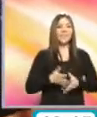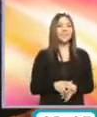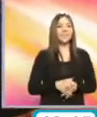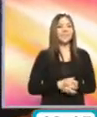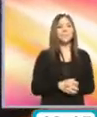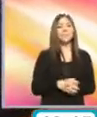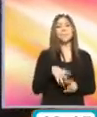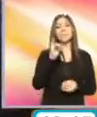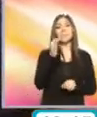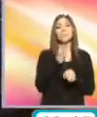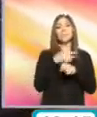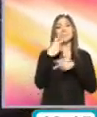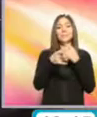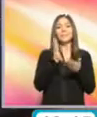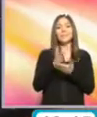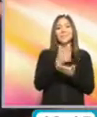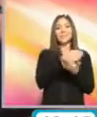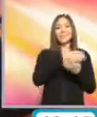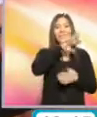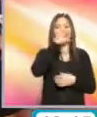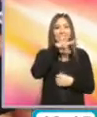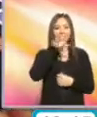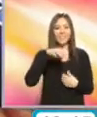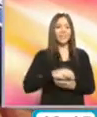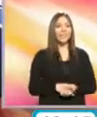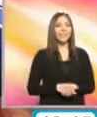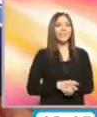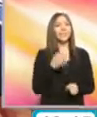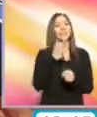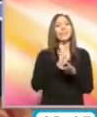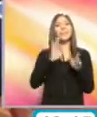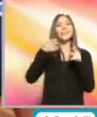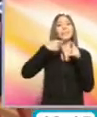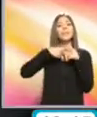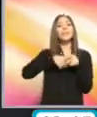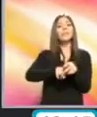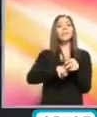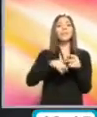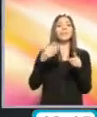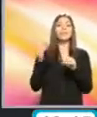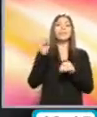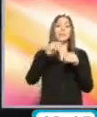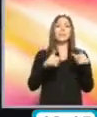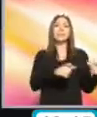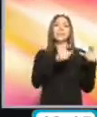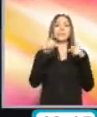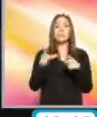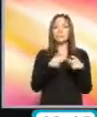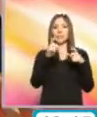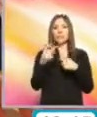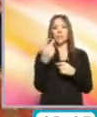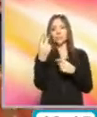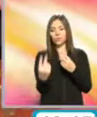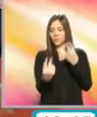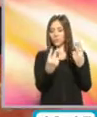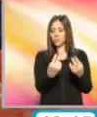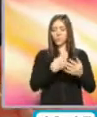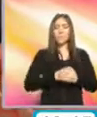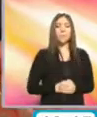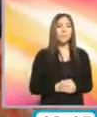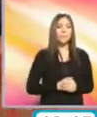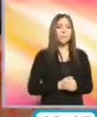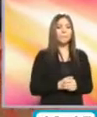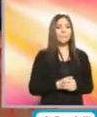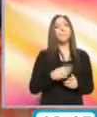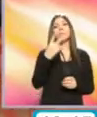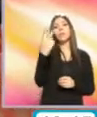le pico la cebolla. Ahí voy, ahí voy. Vamos Tranquilo, comenzándolas a armar. Vamos armando, ¿qué les parecen? Dos Oye, y dos. ¿sí? Sí, dos rojas,